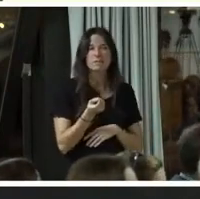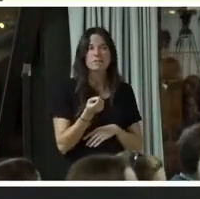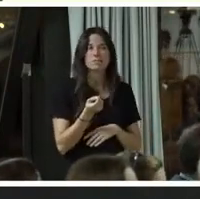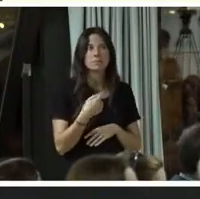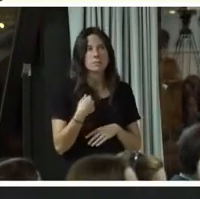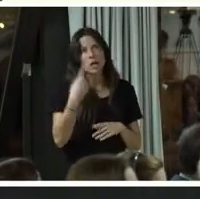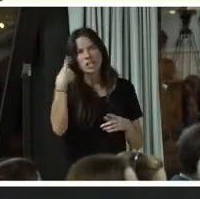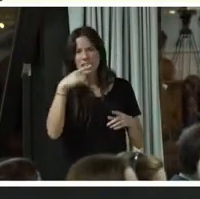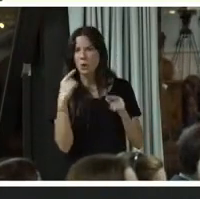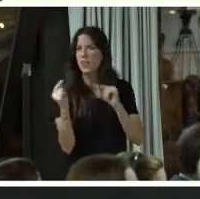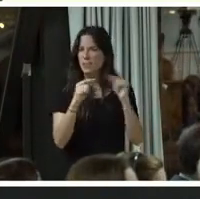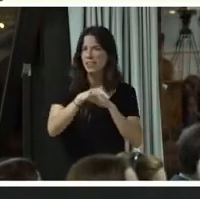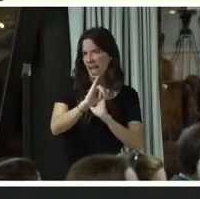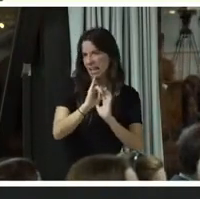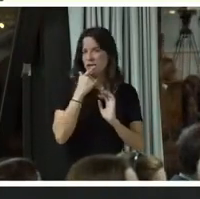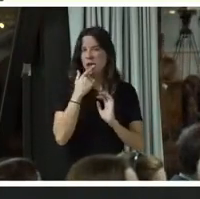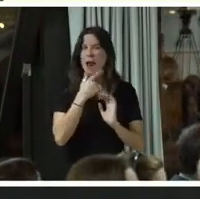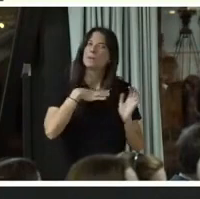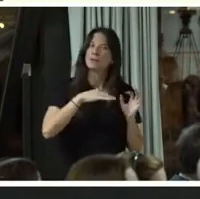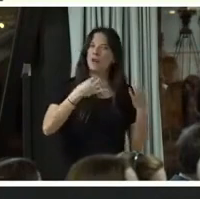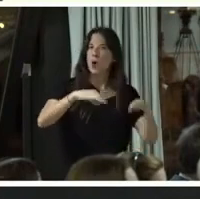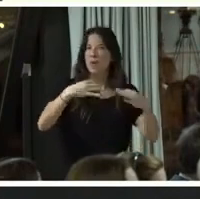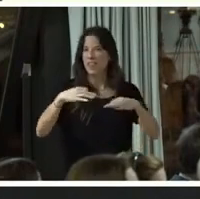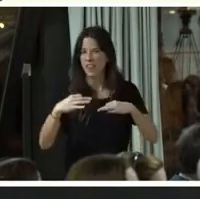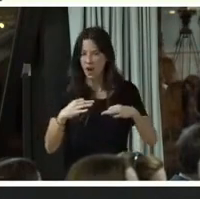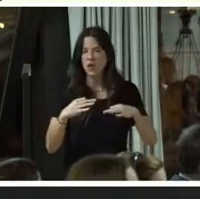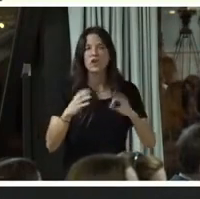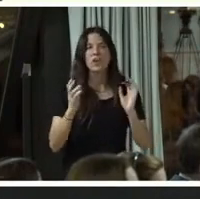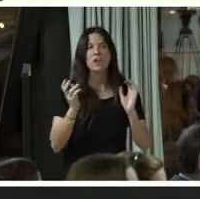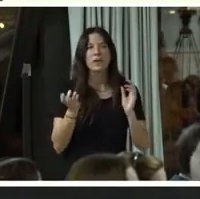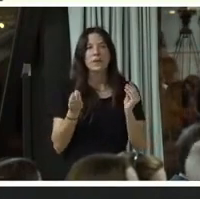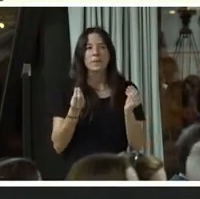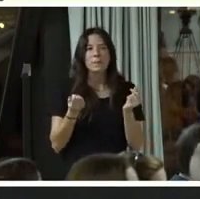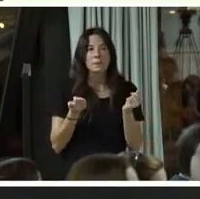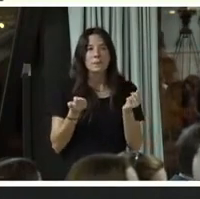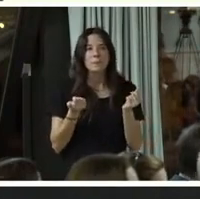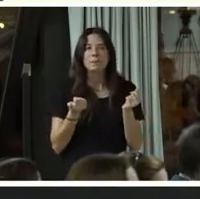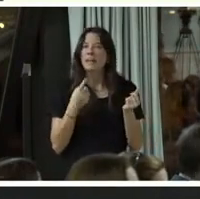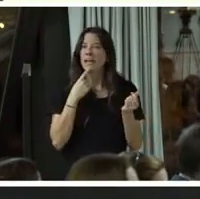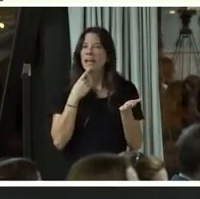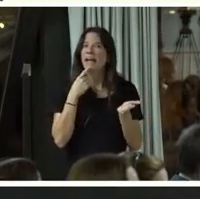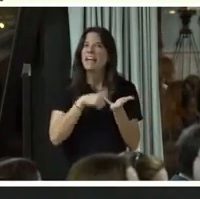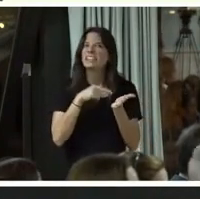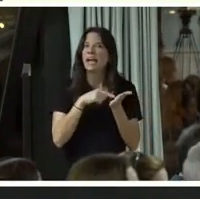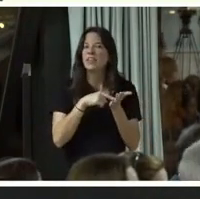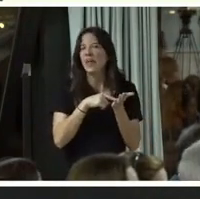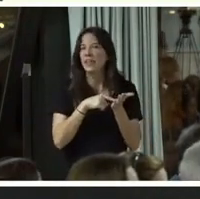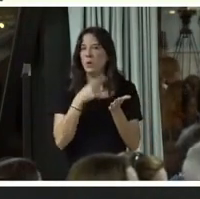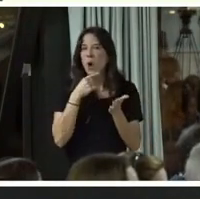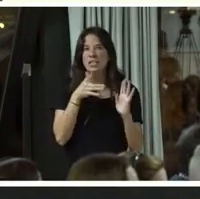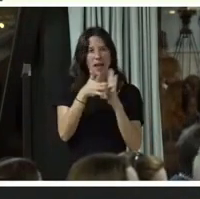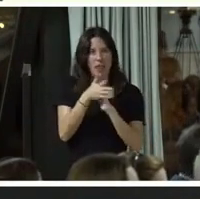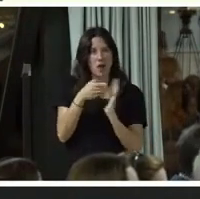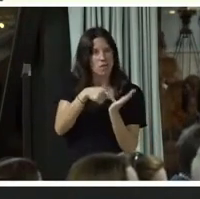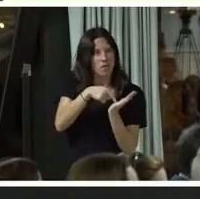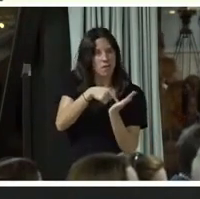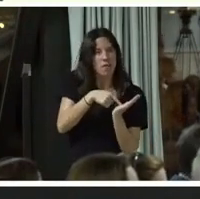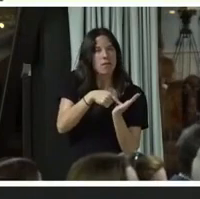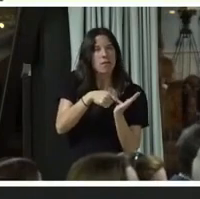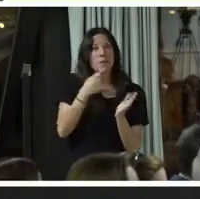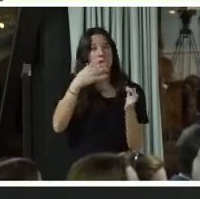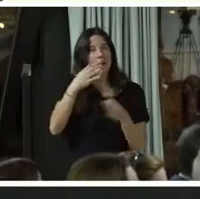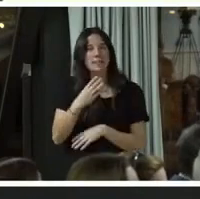que hay ese debate no sobre la posible normalización en cuanto a la a la a la exigencia de rendición de cuentas pero Israel